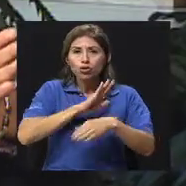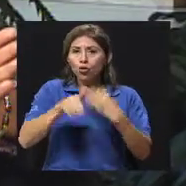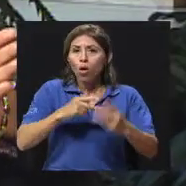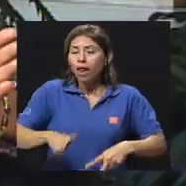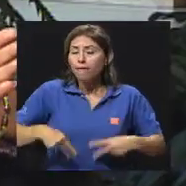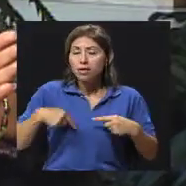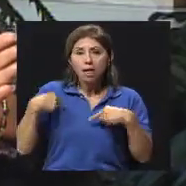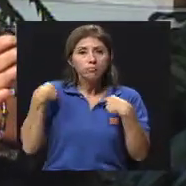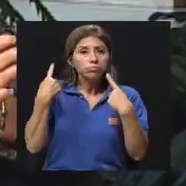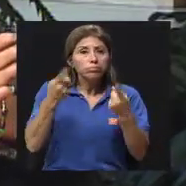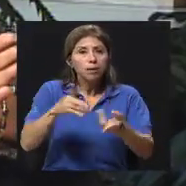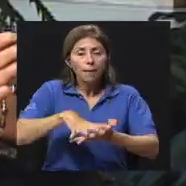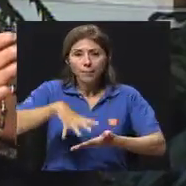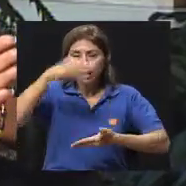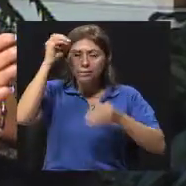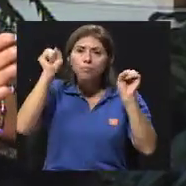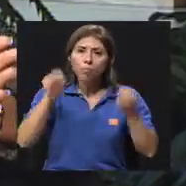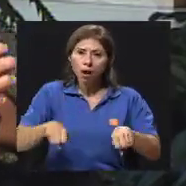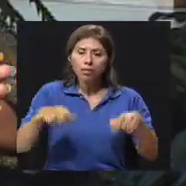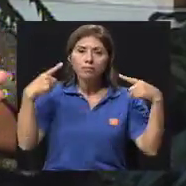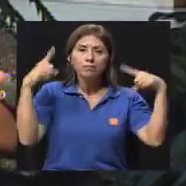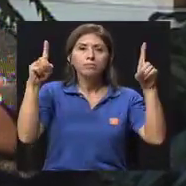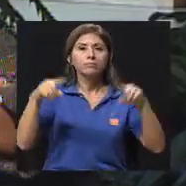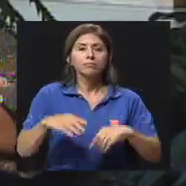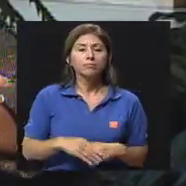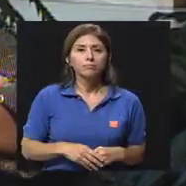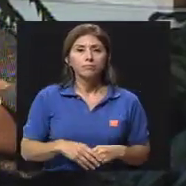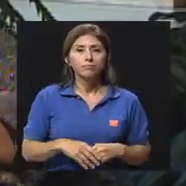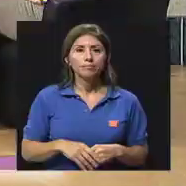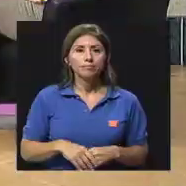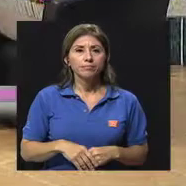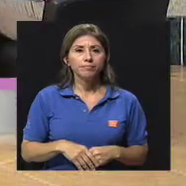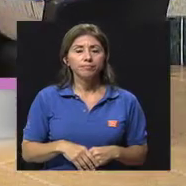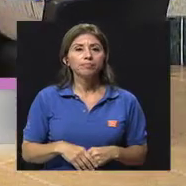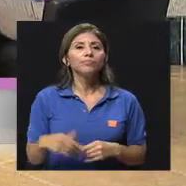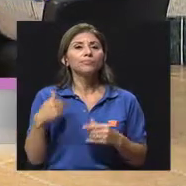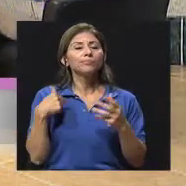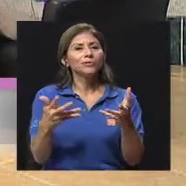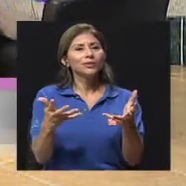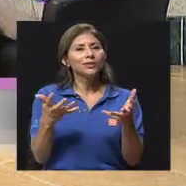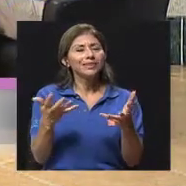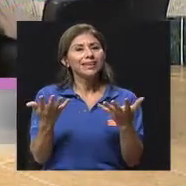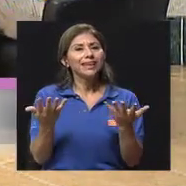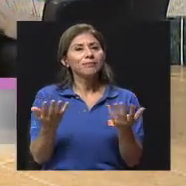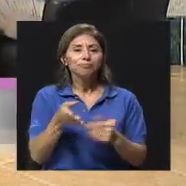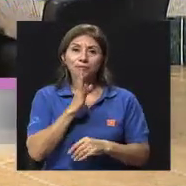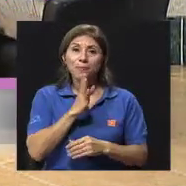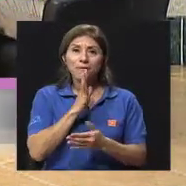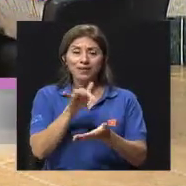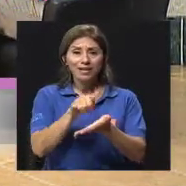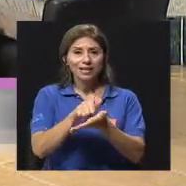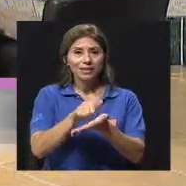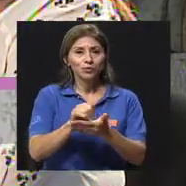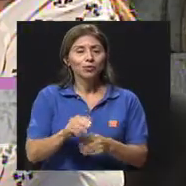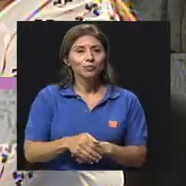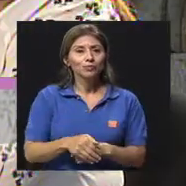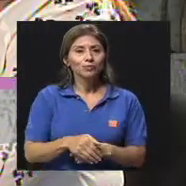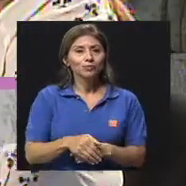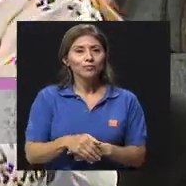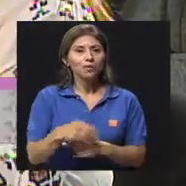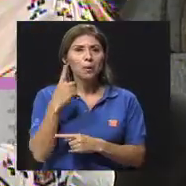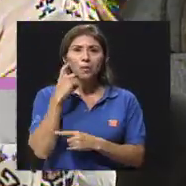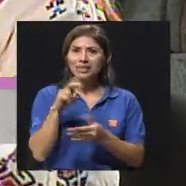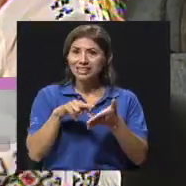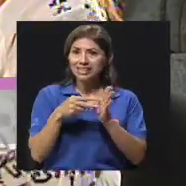toda la vida. El cerebro está apto para aprender durante toda la vida. ¿Qué es lo que yo quisiera como detenerme a hablar de esto, verdad? Porque sería